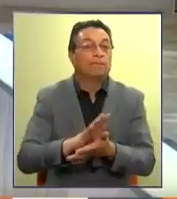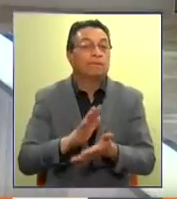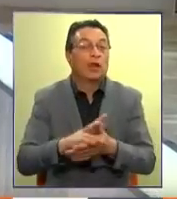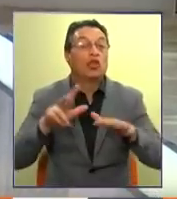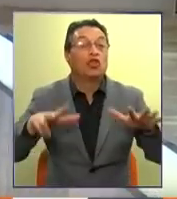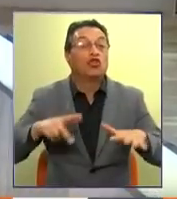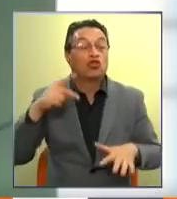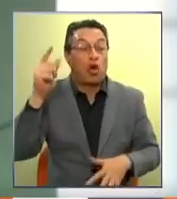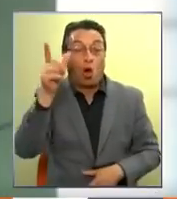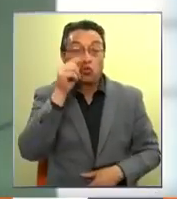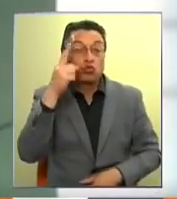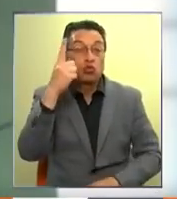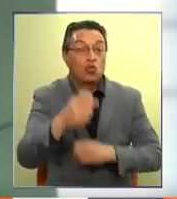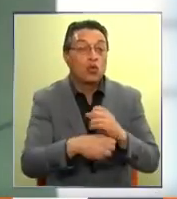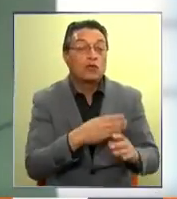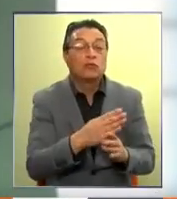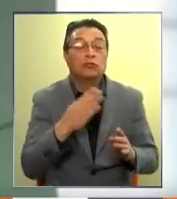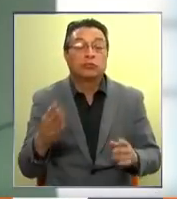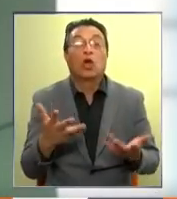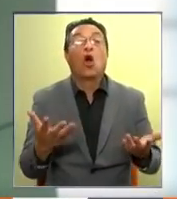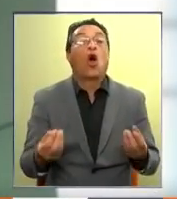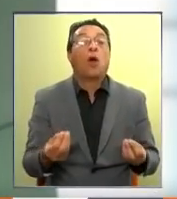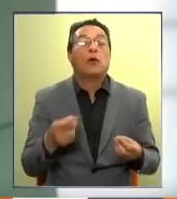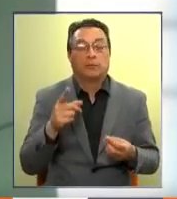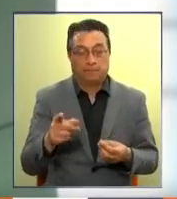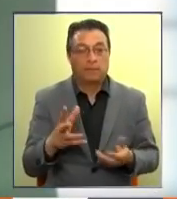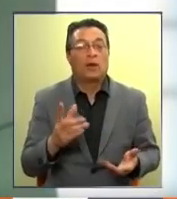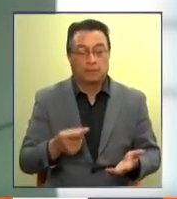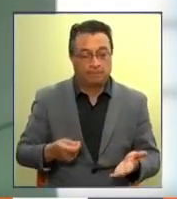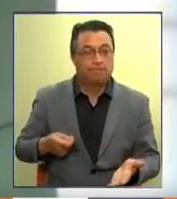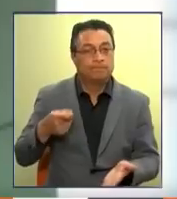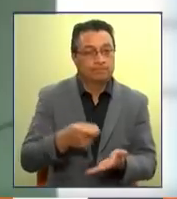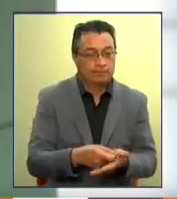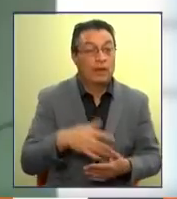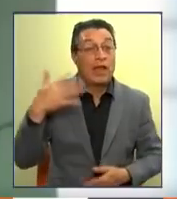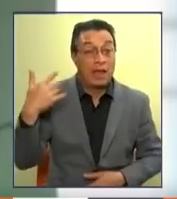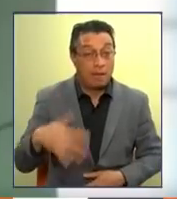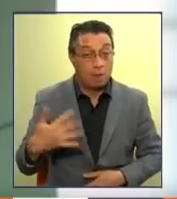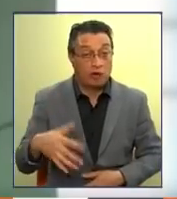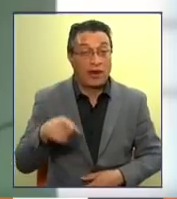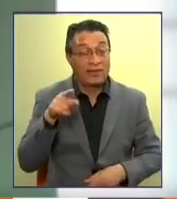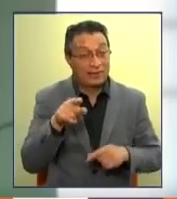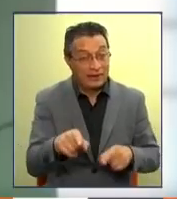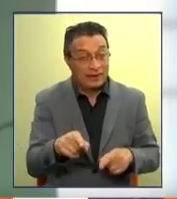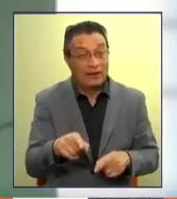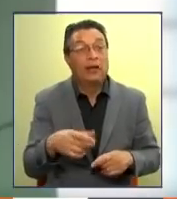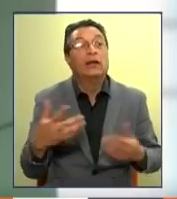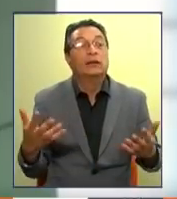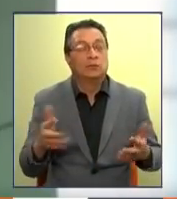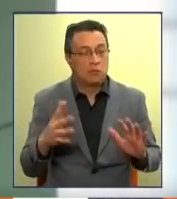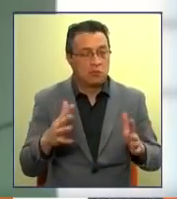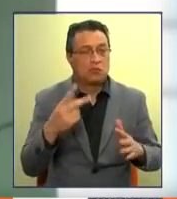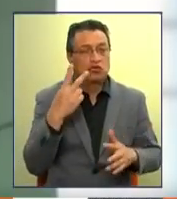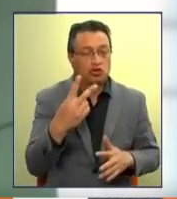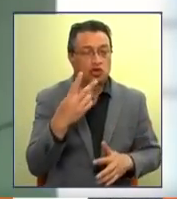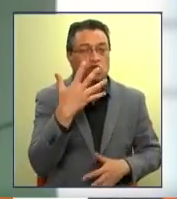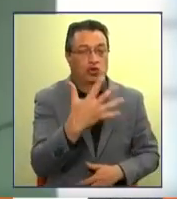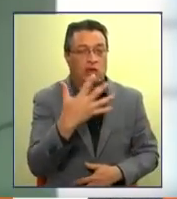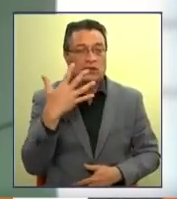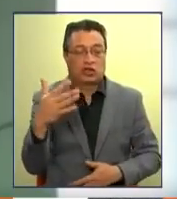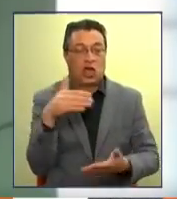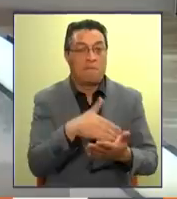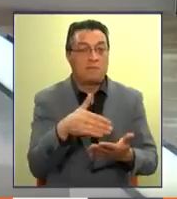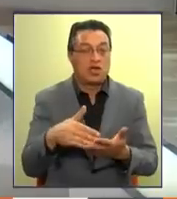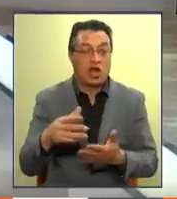octubre. Bueno, parte de esta inversión que se mencionaba, que fue una inversión importante en materia de recursos, ¿cierto? Cerca de 255 millones de dólares,